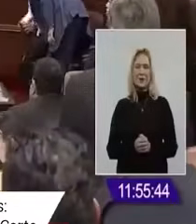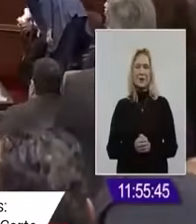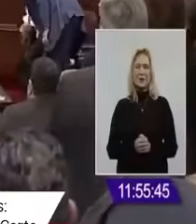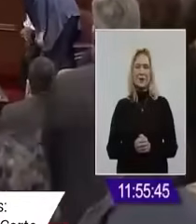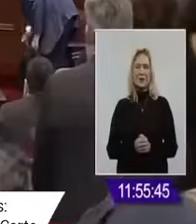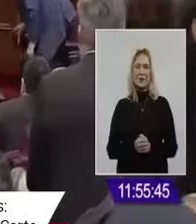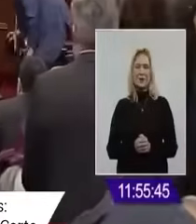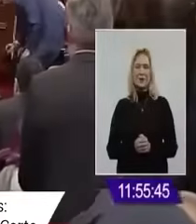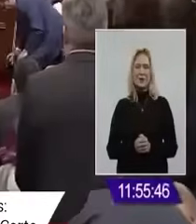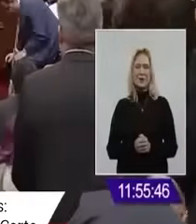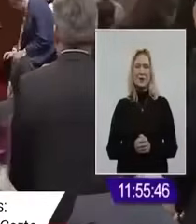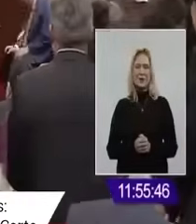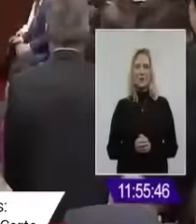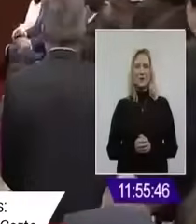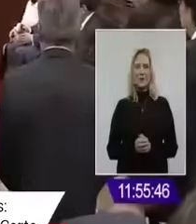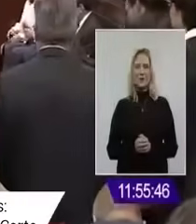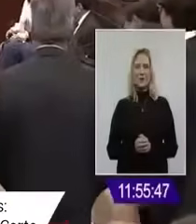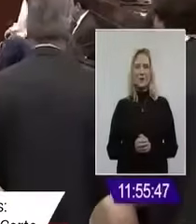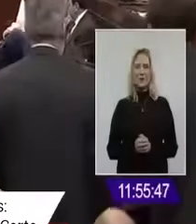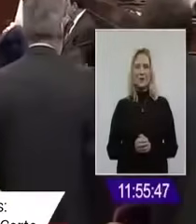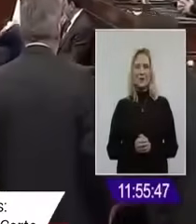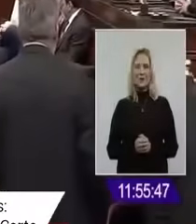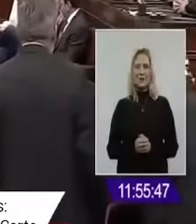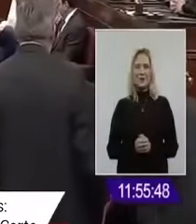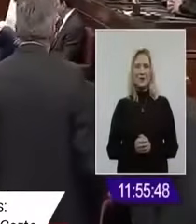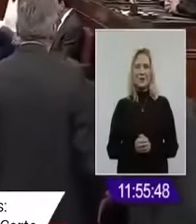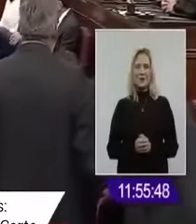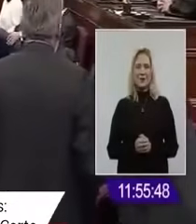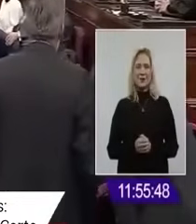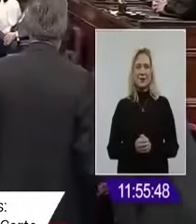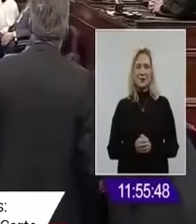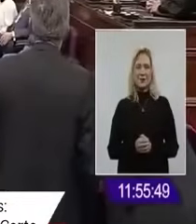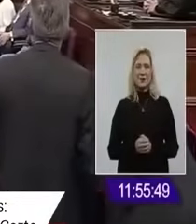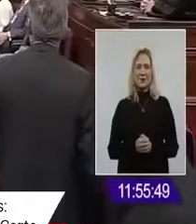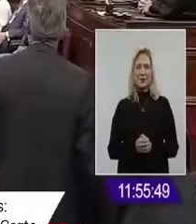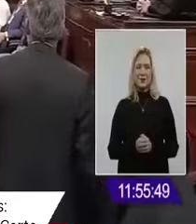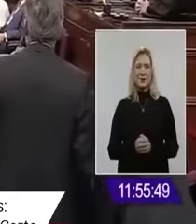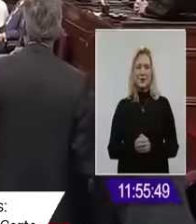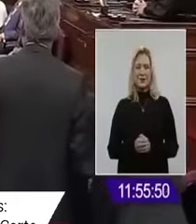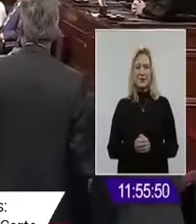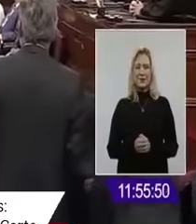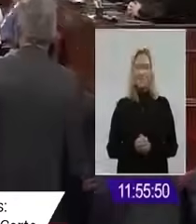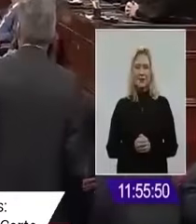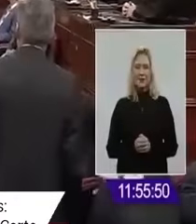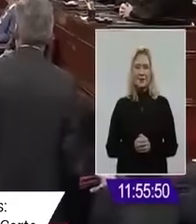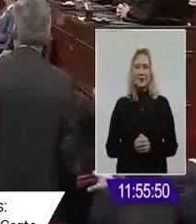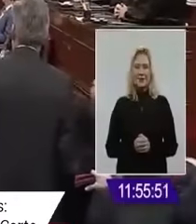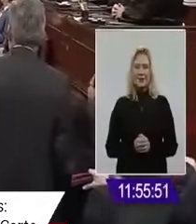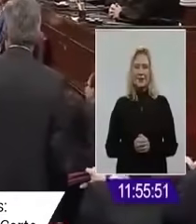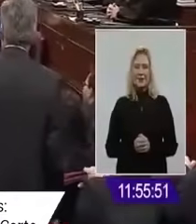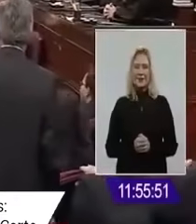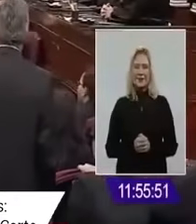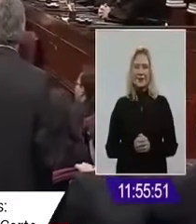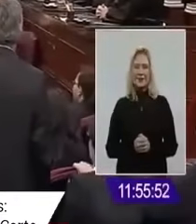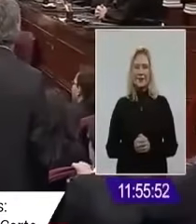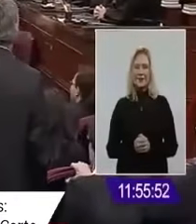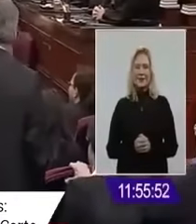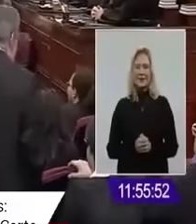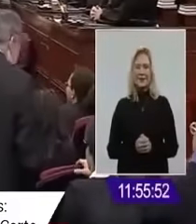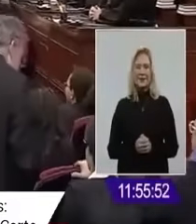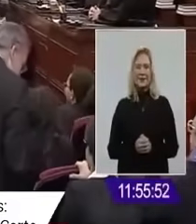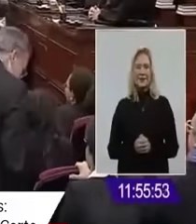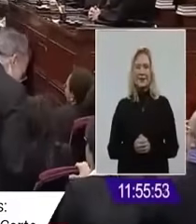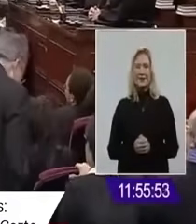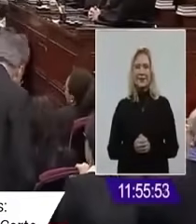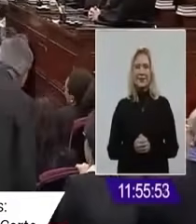ministras, habló de cómo se ha extralimitado la propia Suprema Corte. Estaremos, por supuesto,